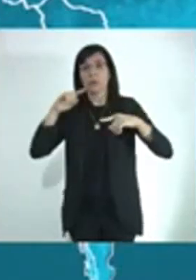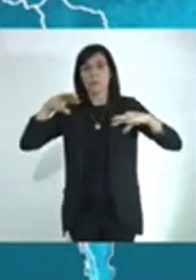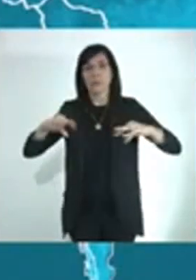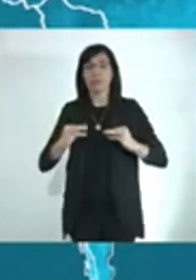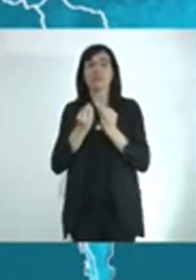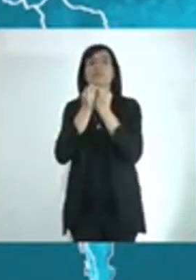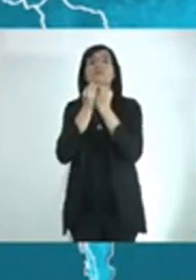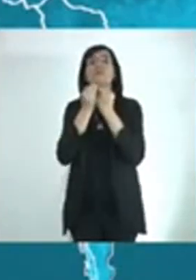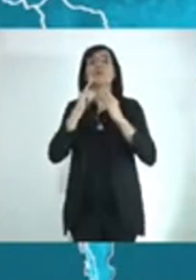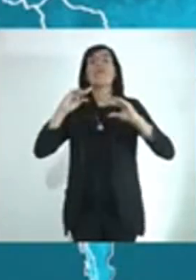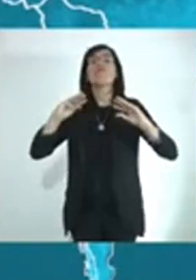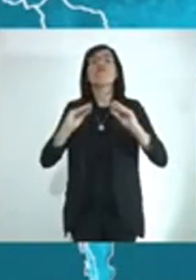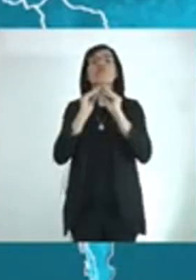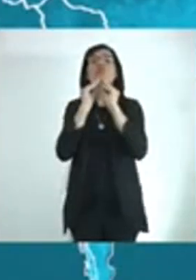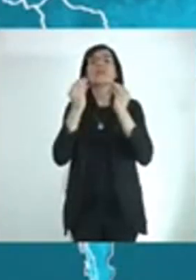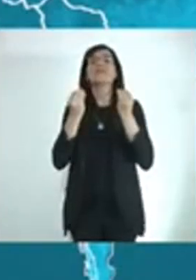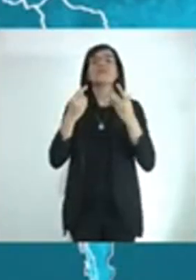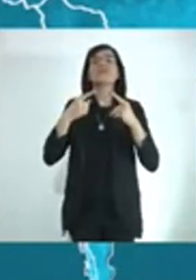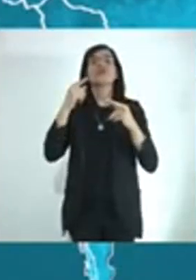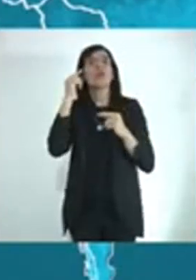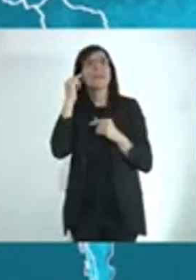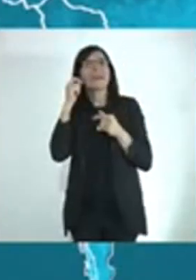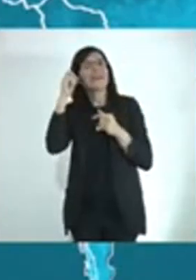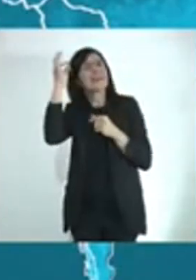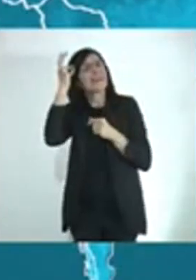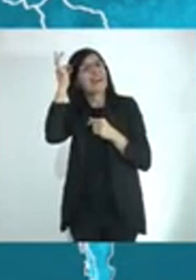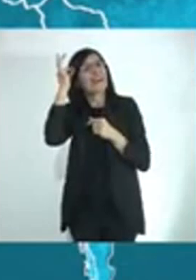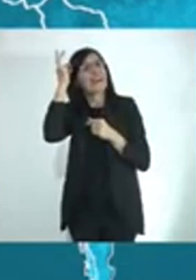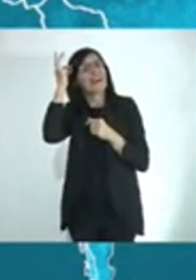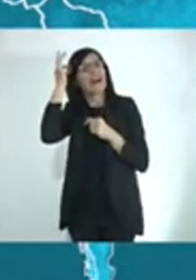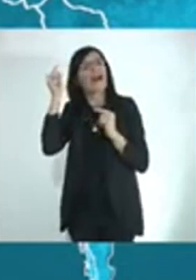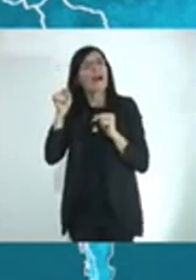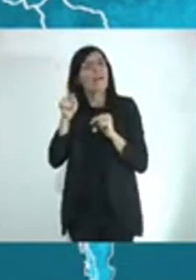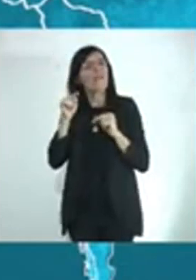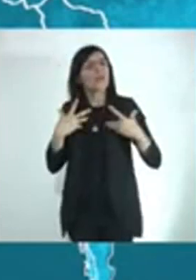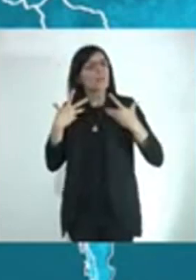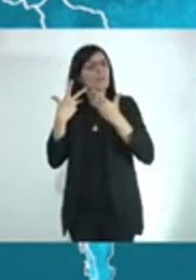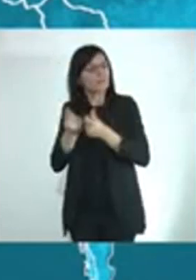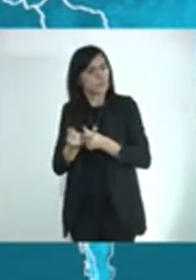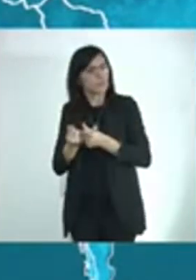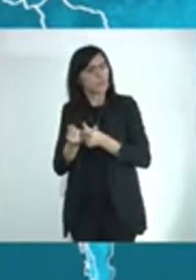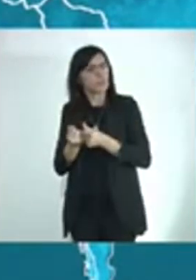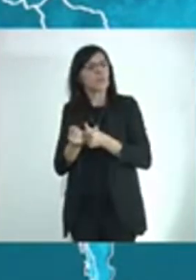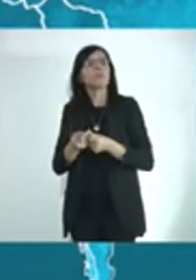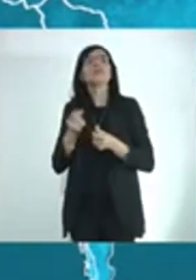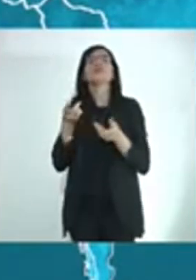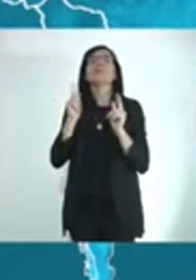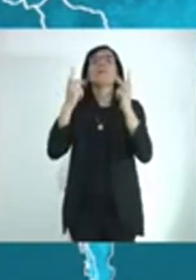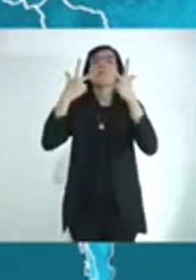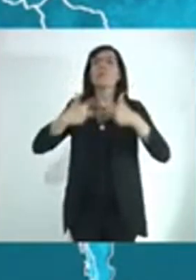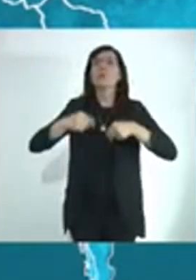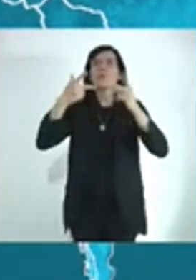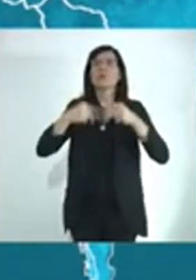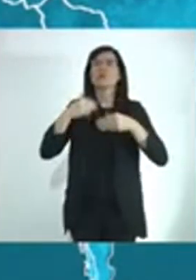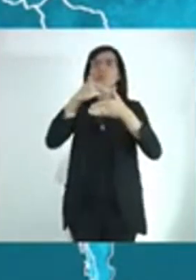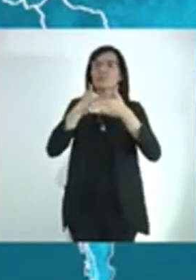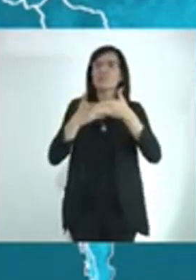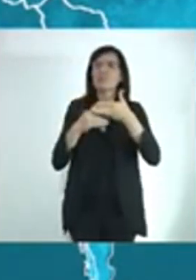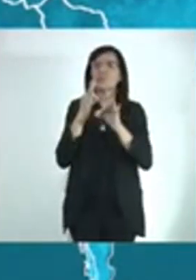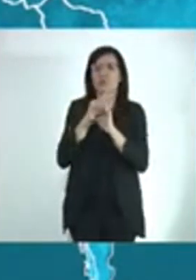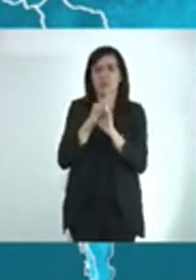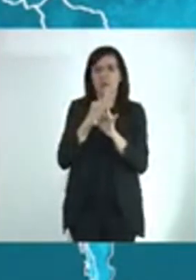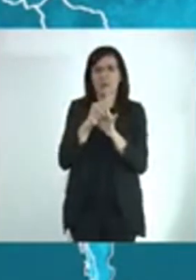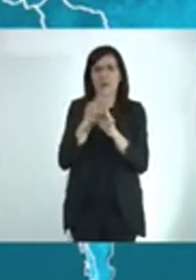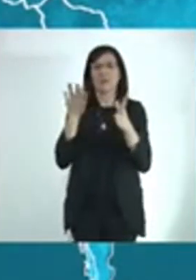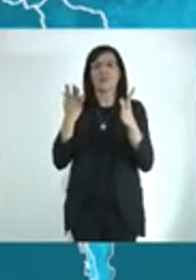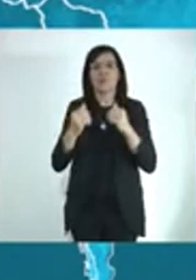de African Business Institute y también tiene su cargo, el desarrollo de programas educativos de negocios con base en